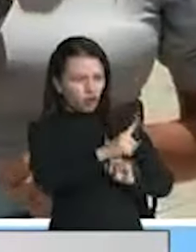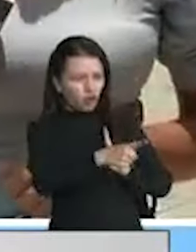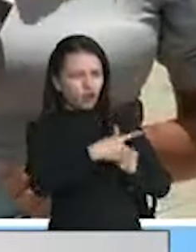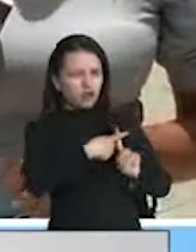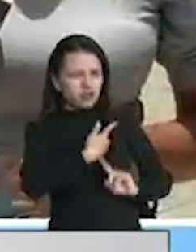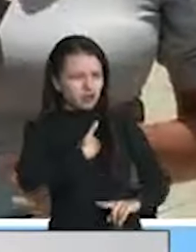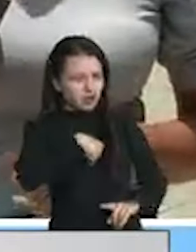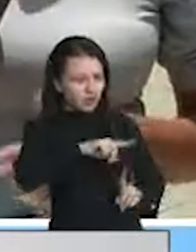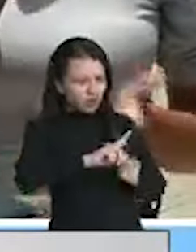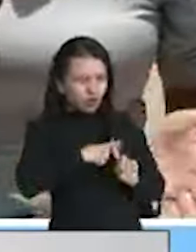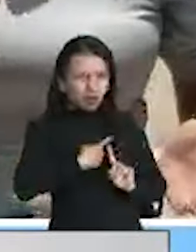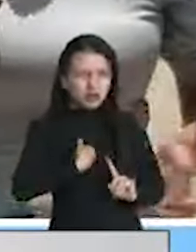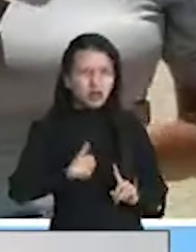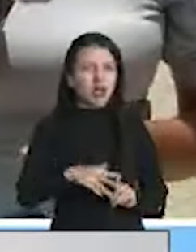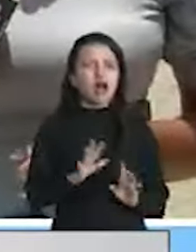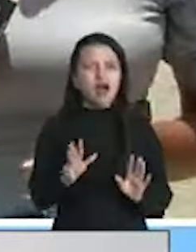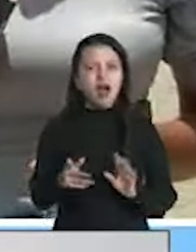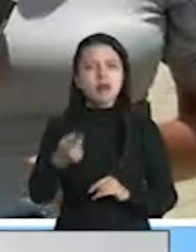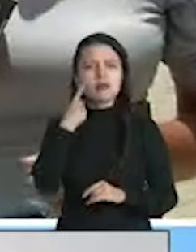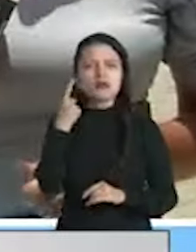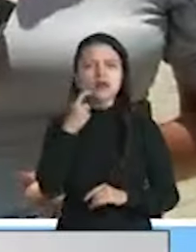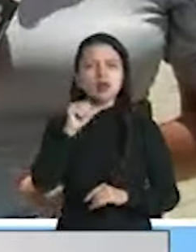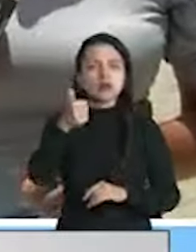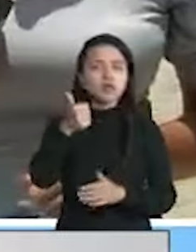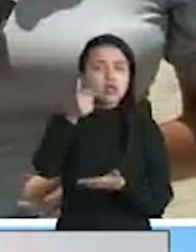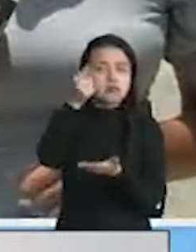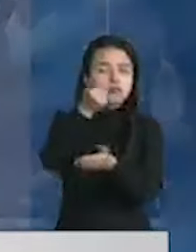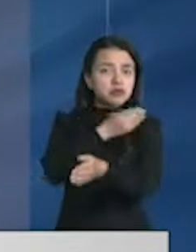quien entregue información del paradero de esta persona.